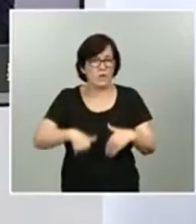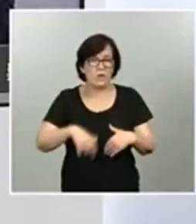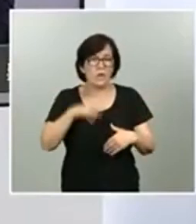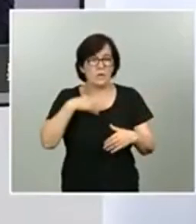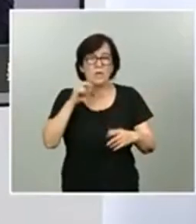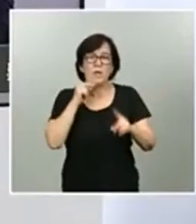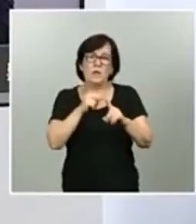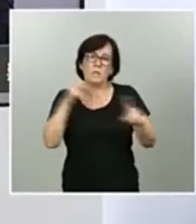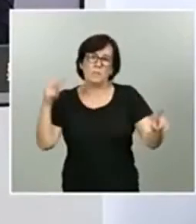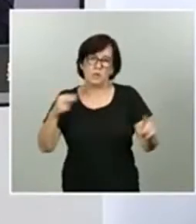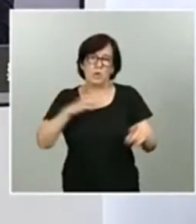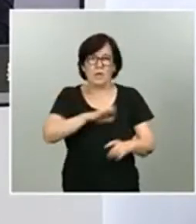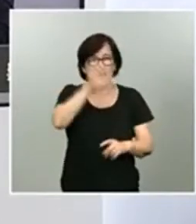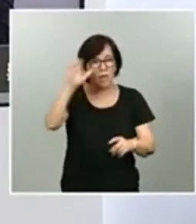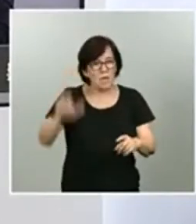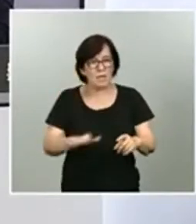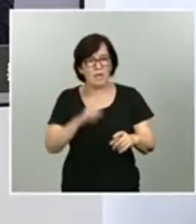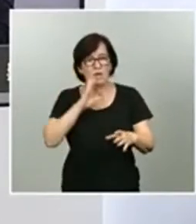esa dimensión